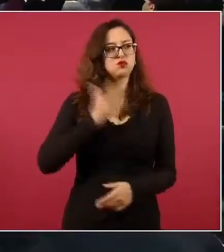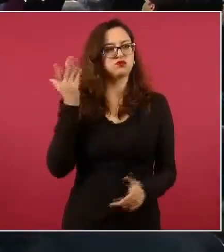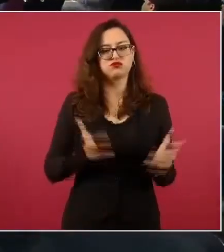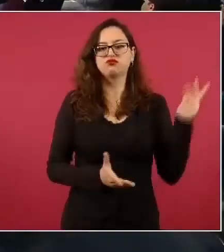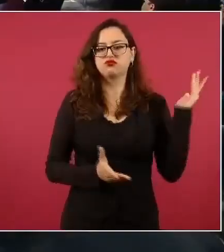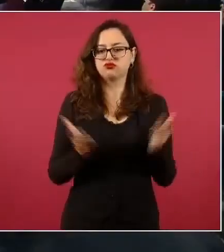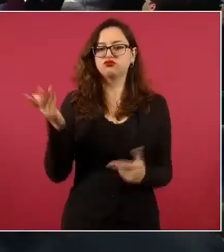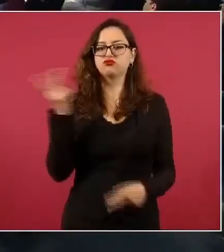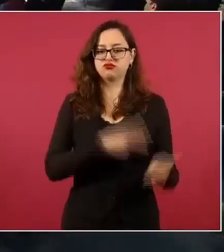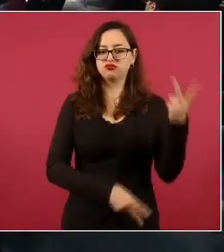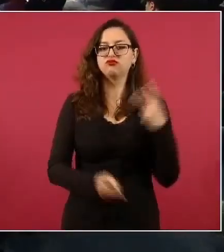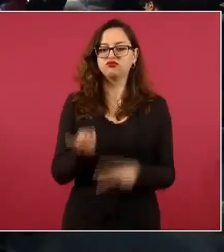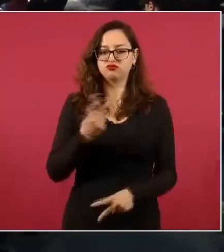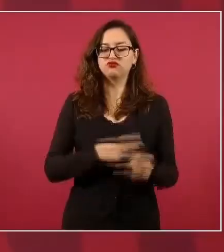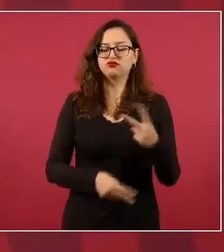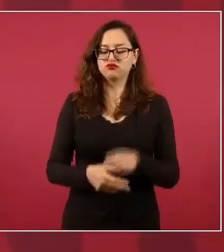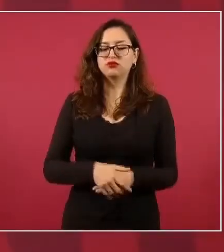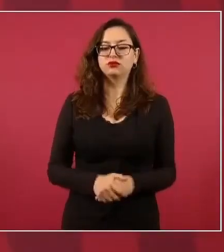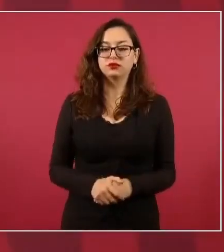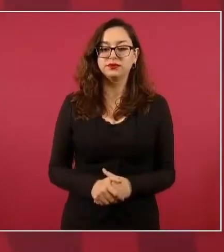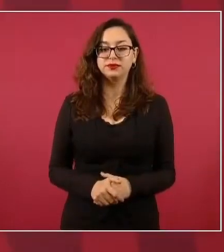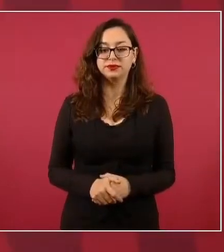estén aquí. En el caso de